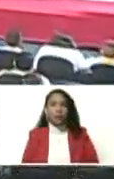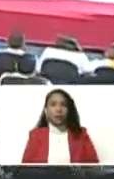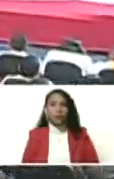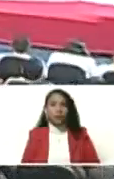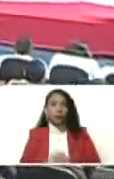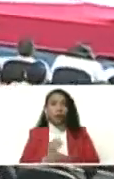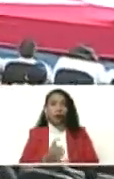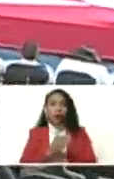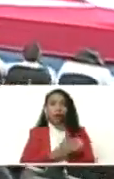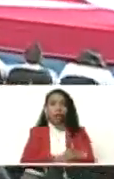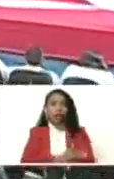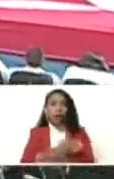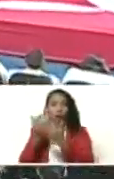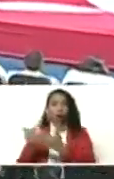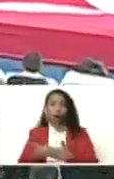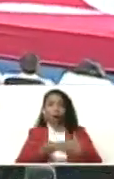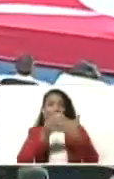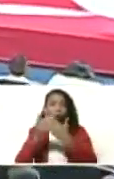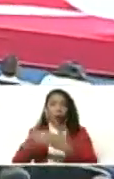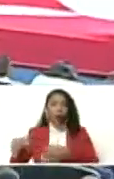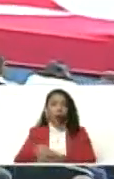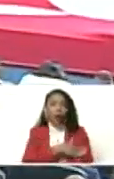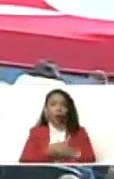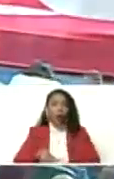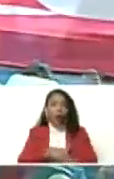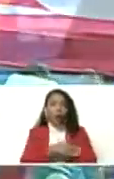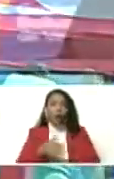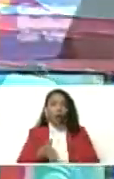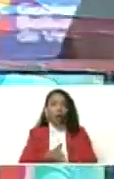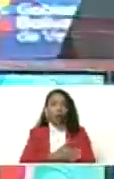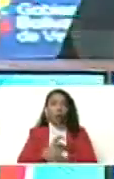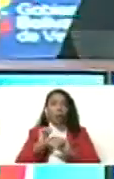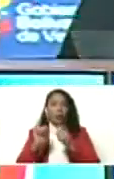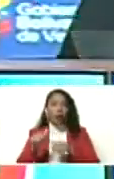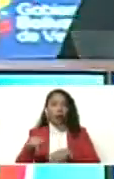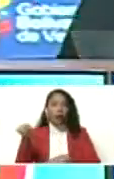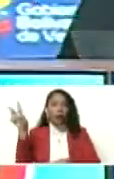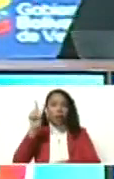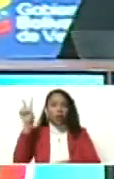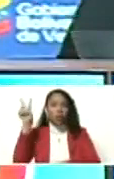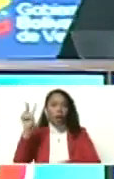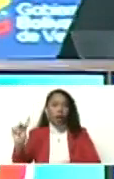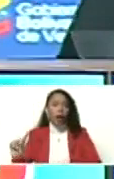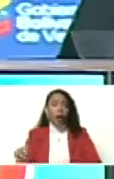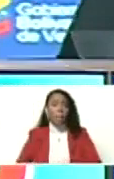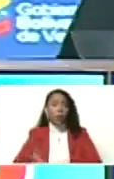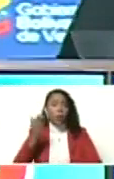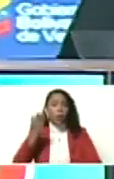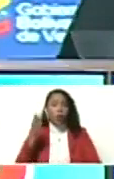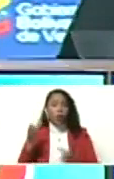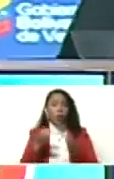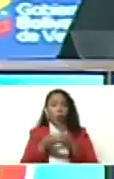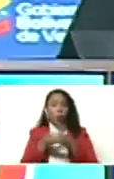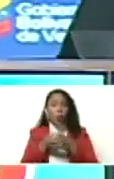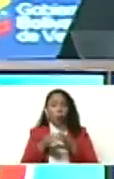Antes, estudiar una carrera en Venezuela era el privilegio de un grupo pequeño.